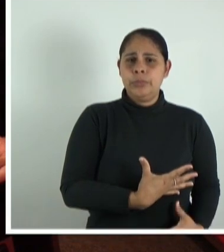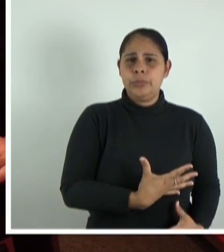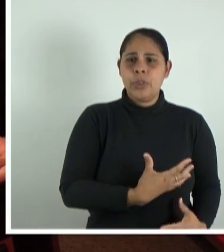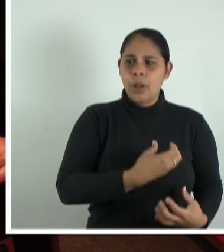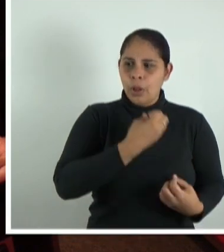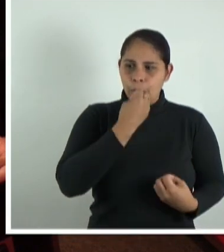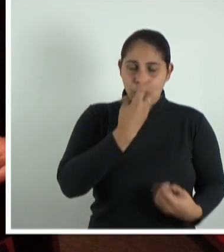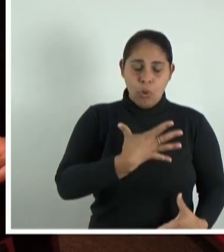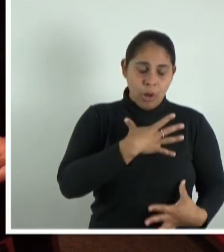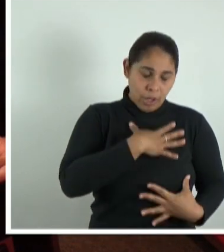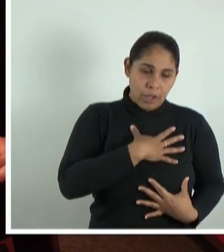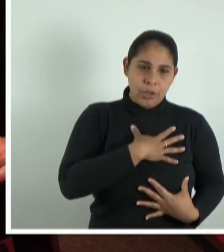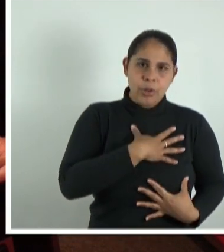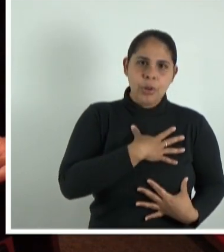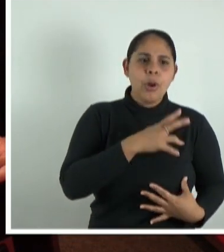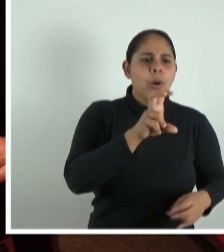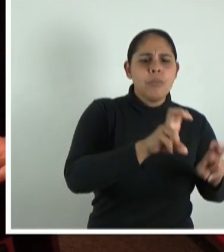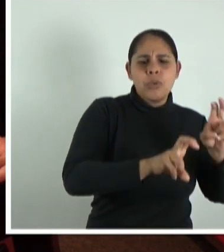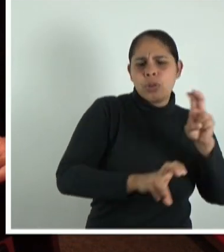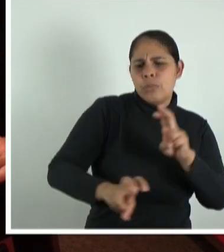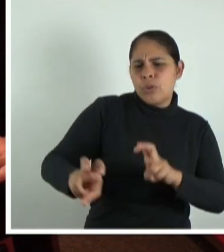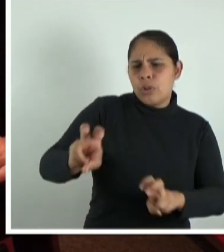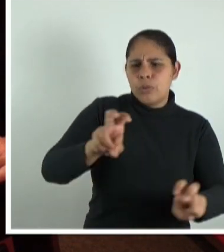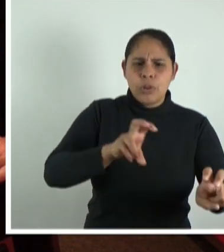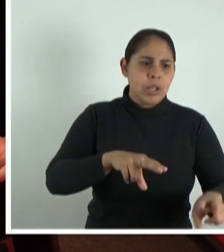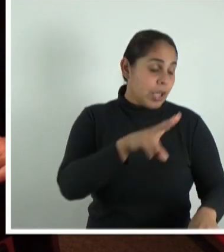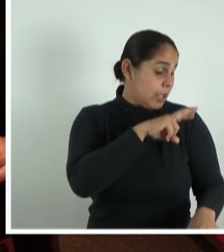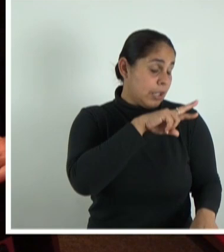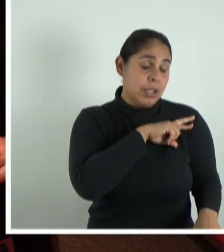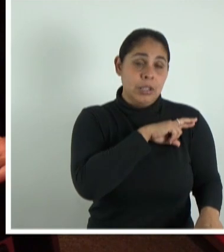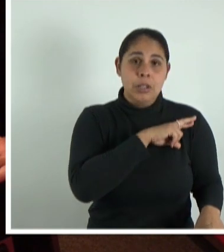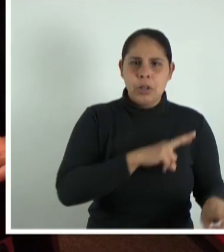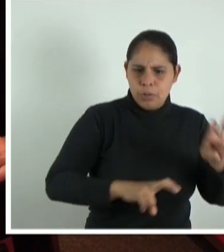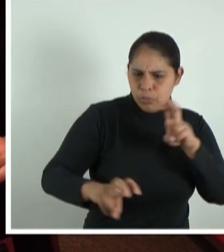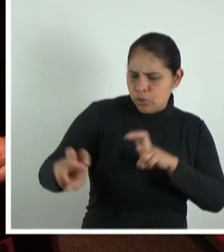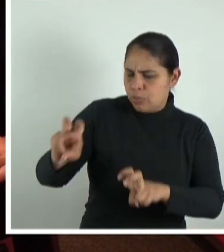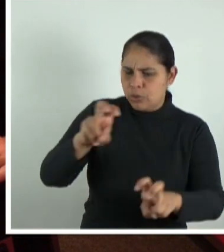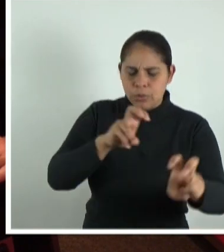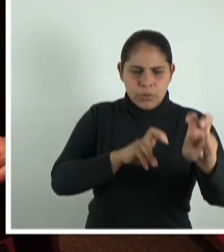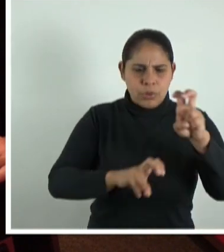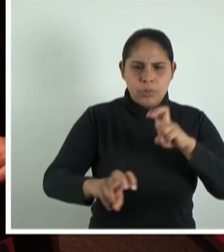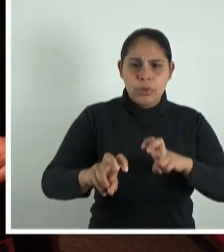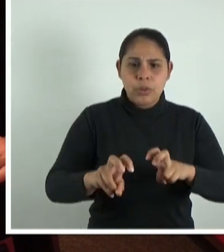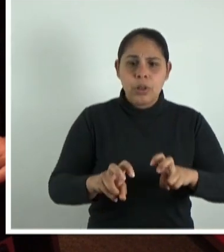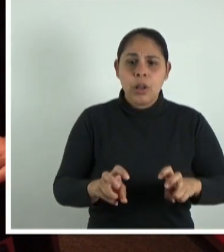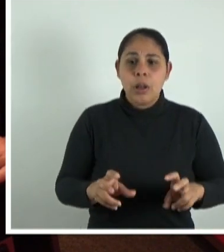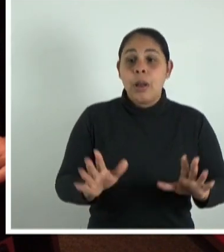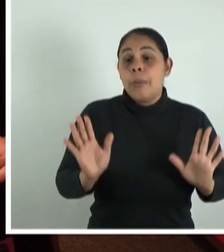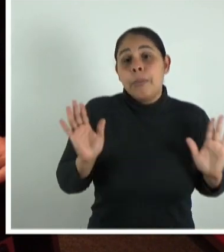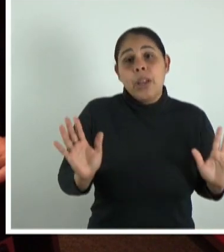buscan, en cualquier forma de religión, buscan lo que solo la gracia le puede dar.